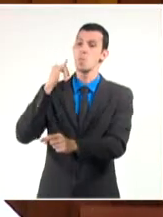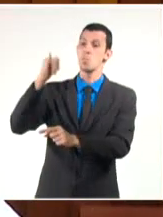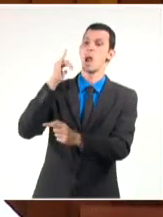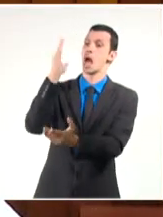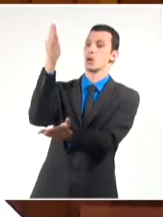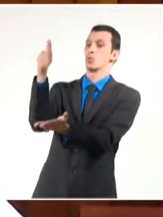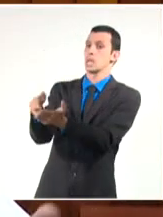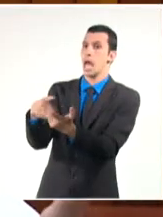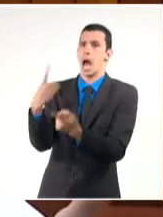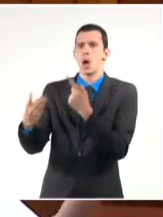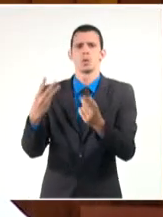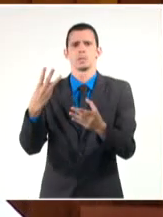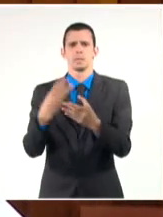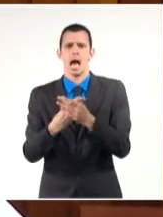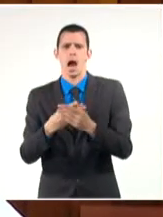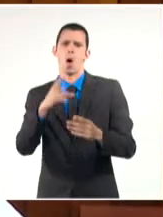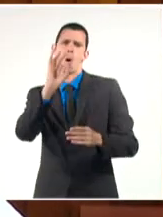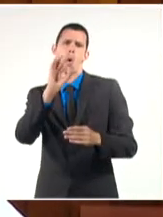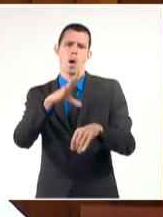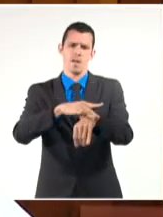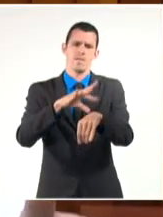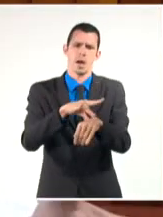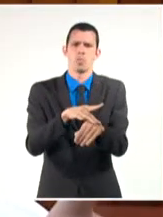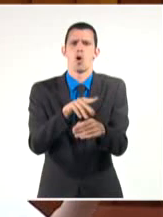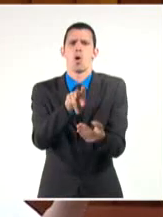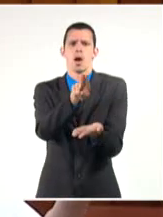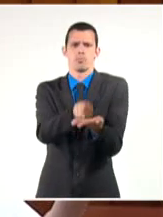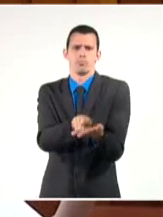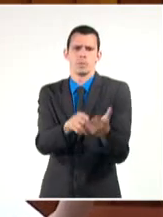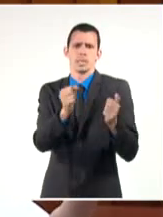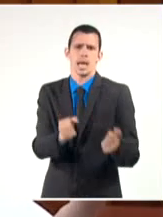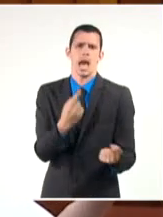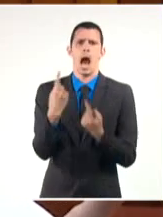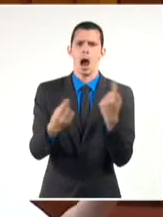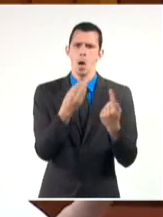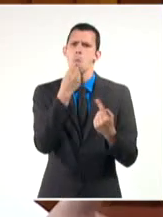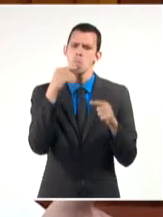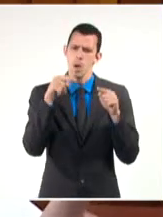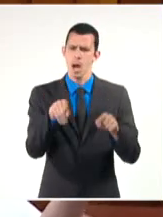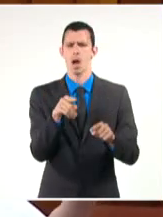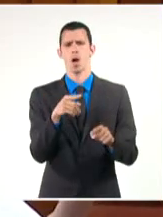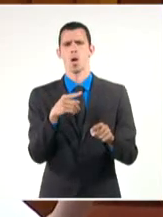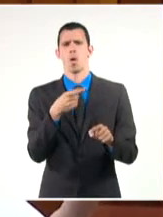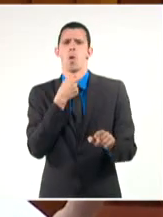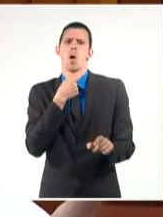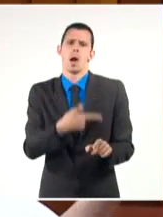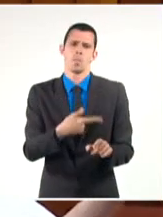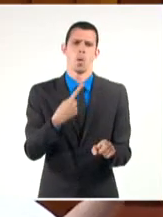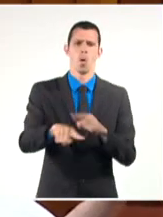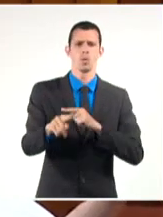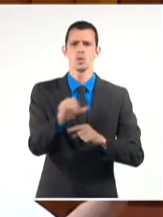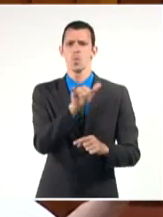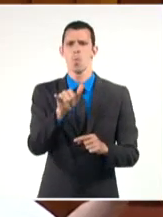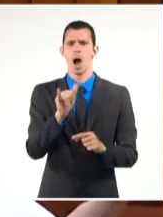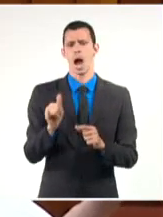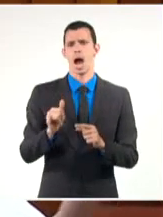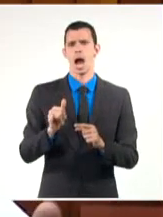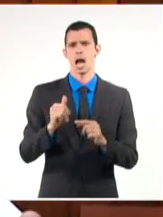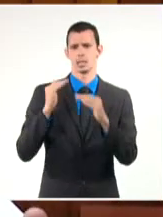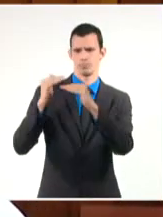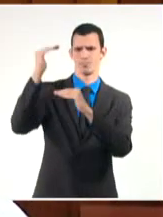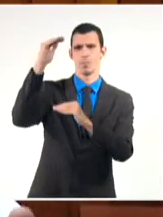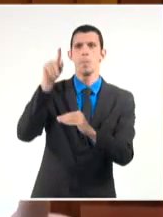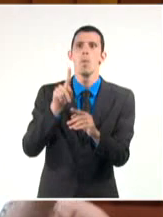estado de recuperación o por el estado de su enfermedad o no deseen bajar y quieran ejercer su